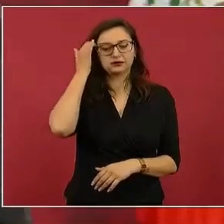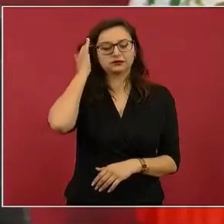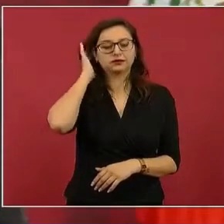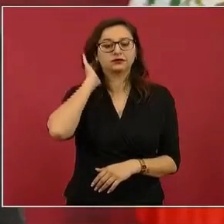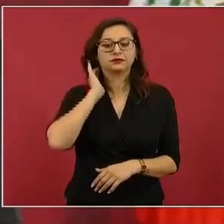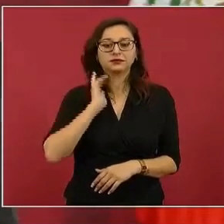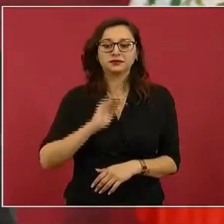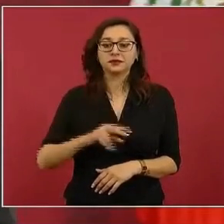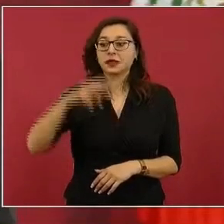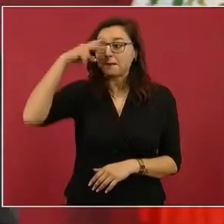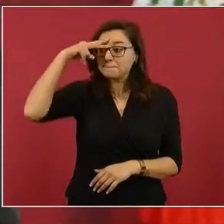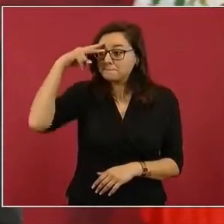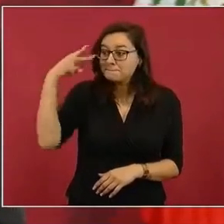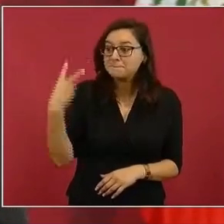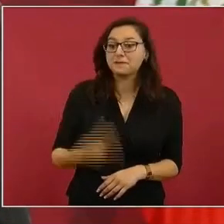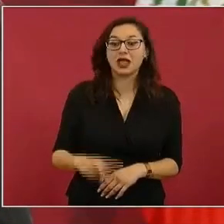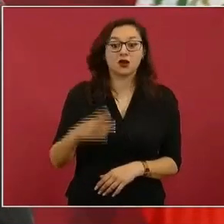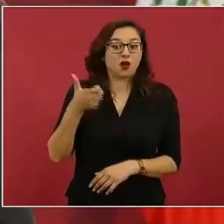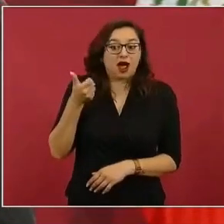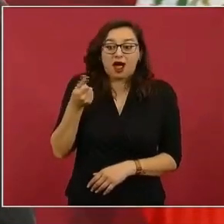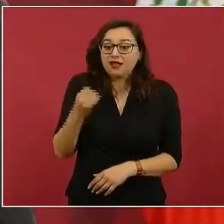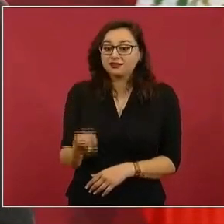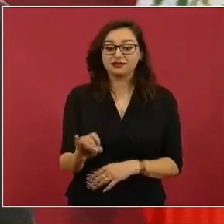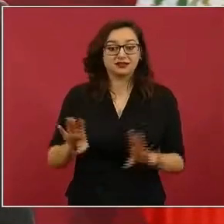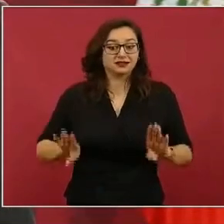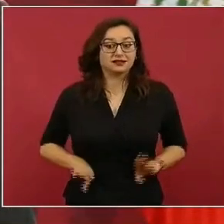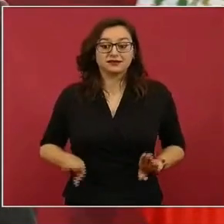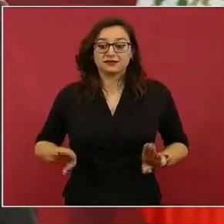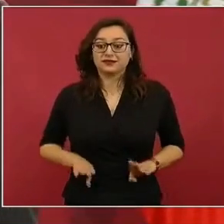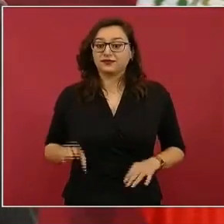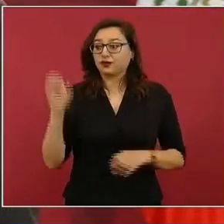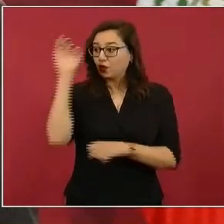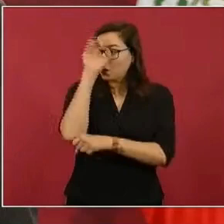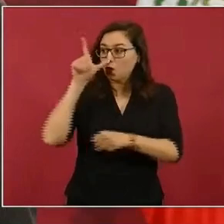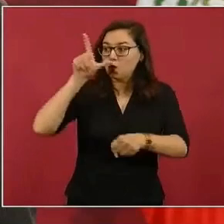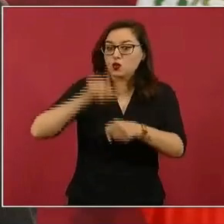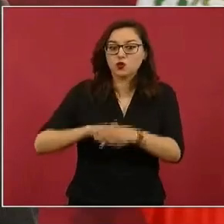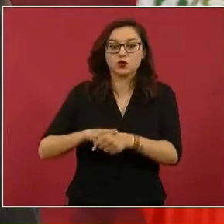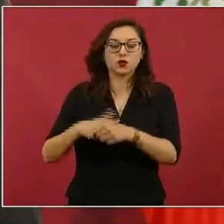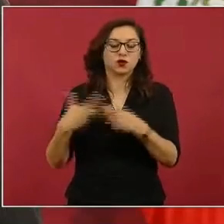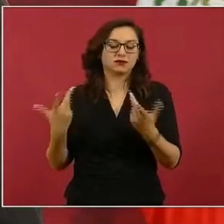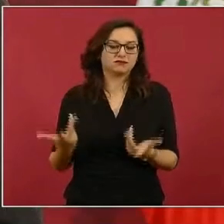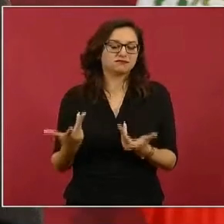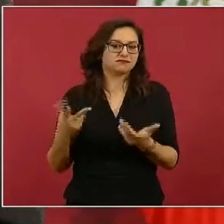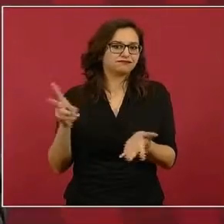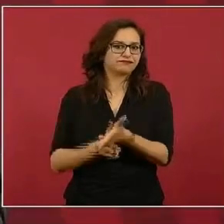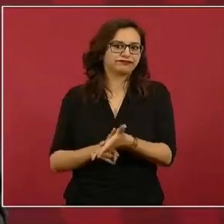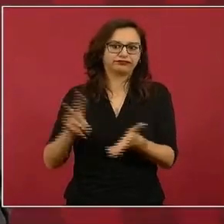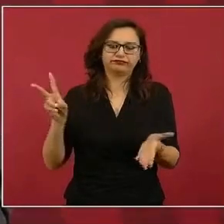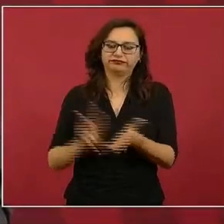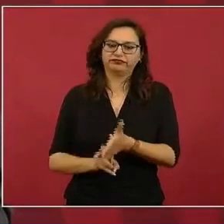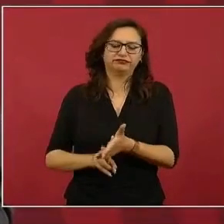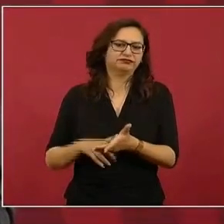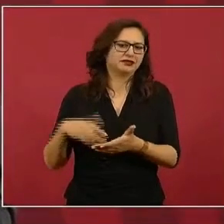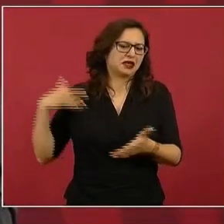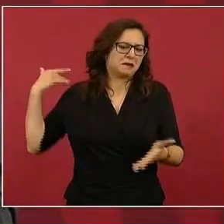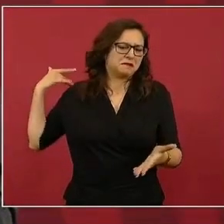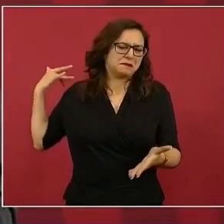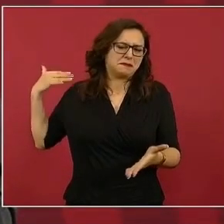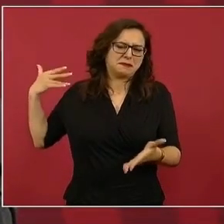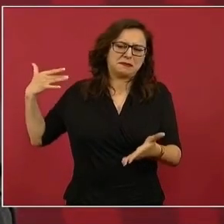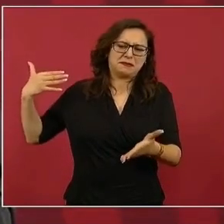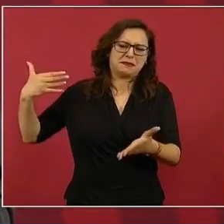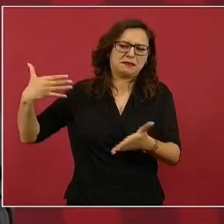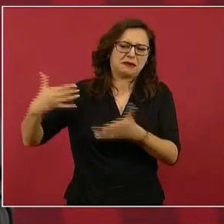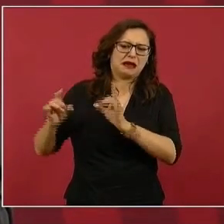Gracias a esas culturas hemos salido adelante y hemos enfrentado todas las adversidades.